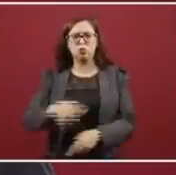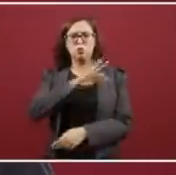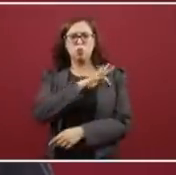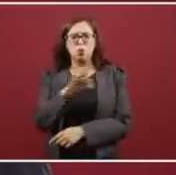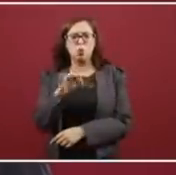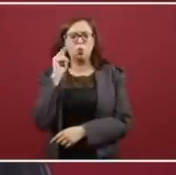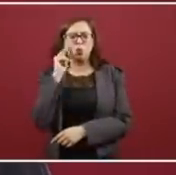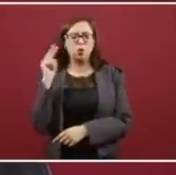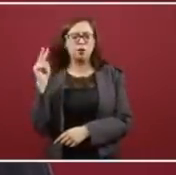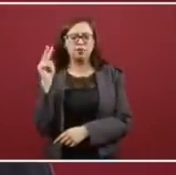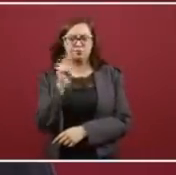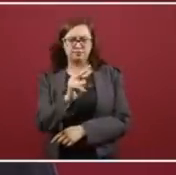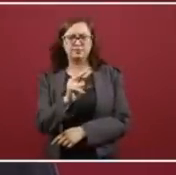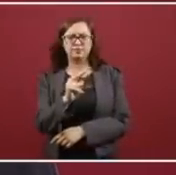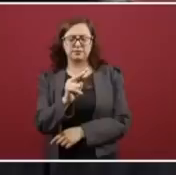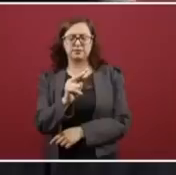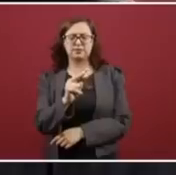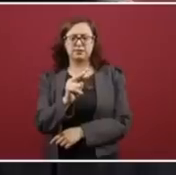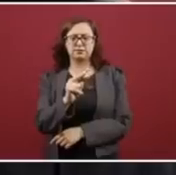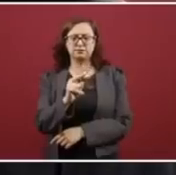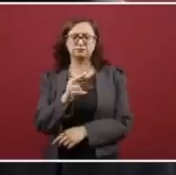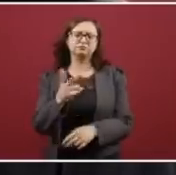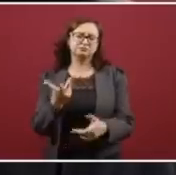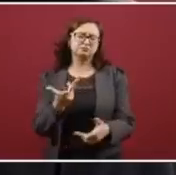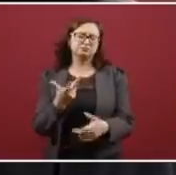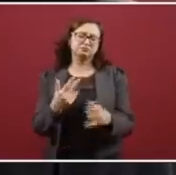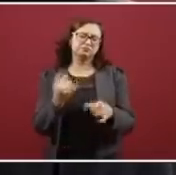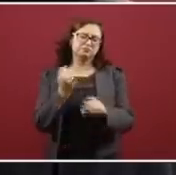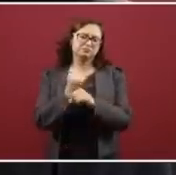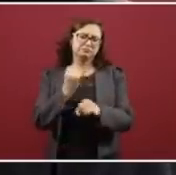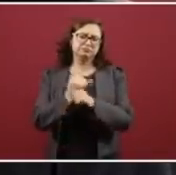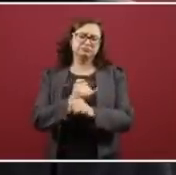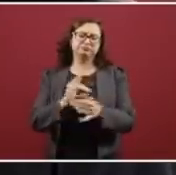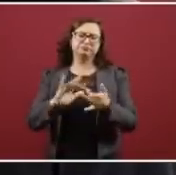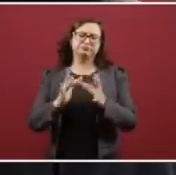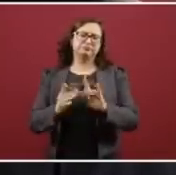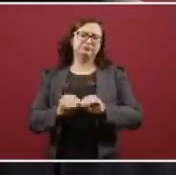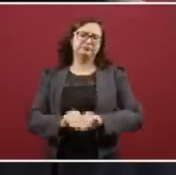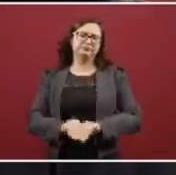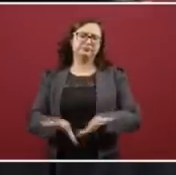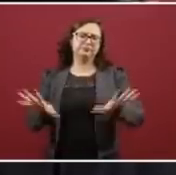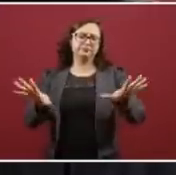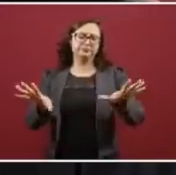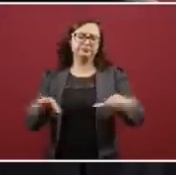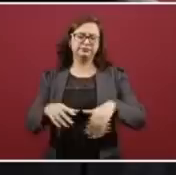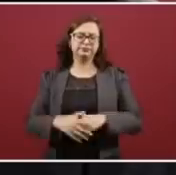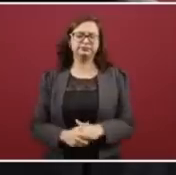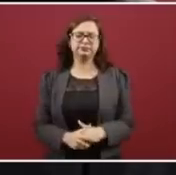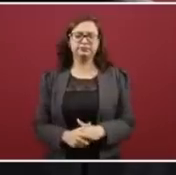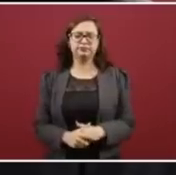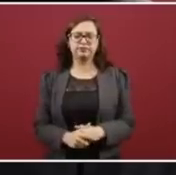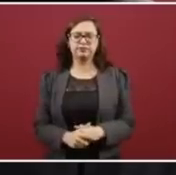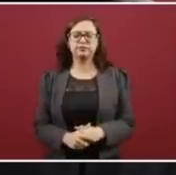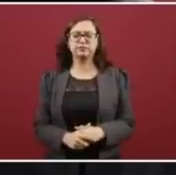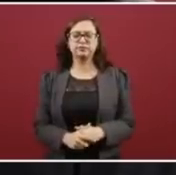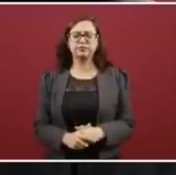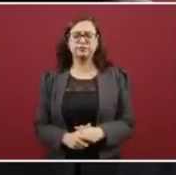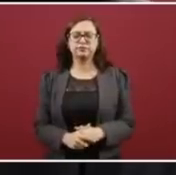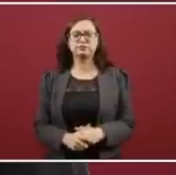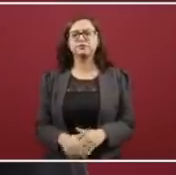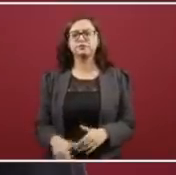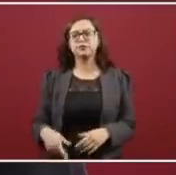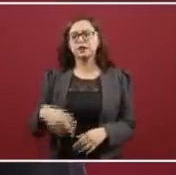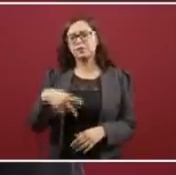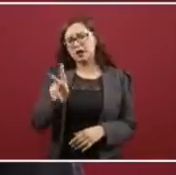a través de la red pero que ustedes puedan tener